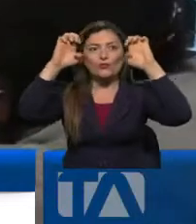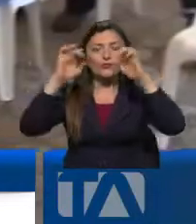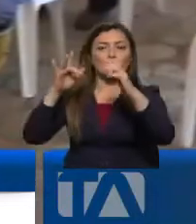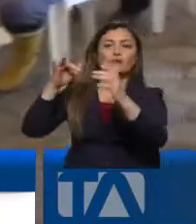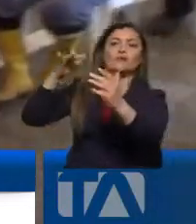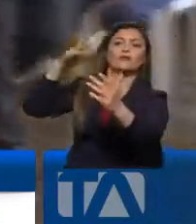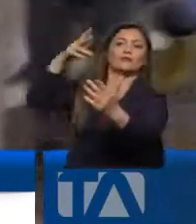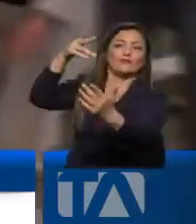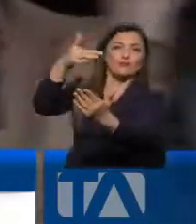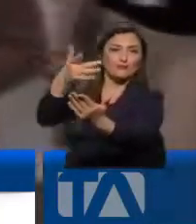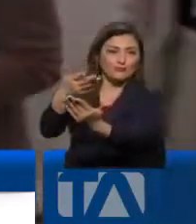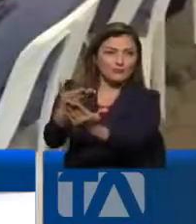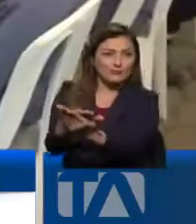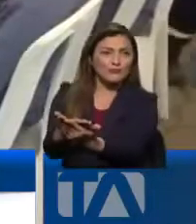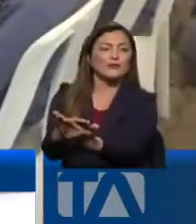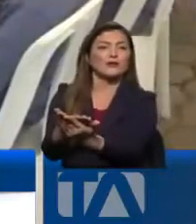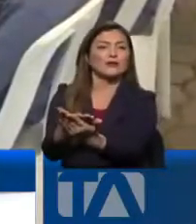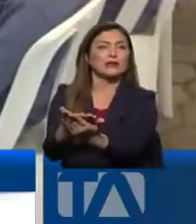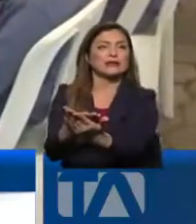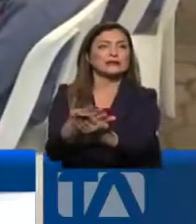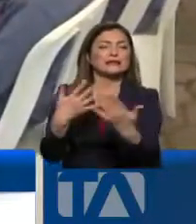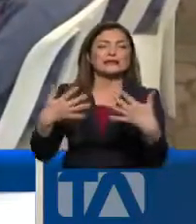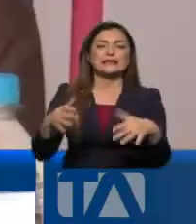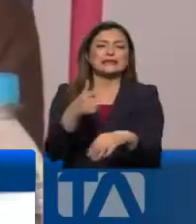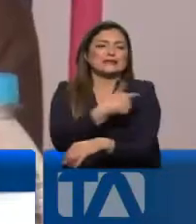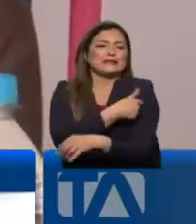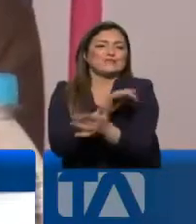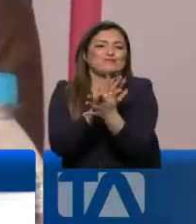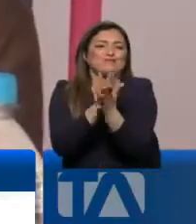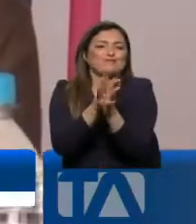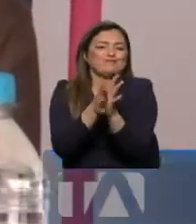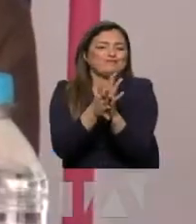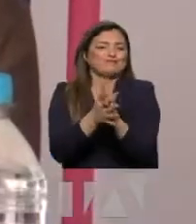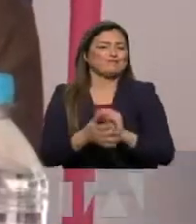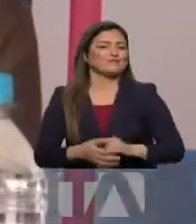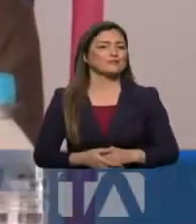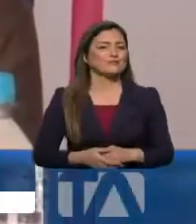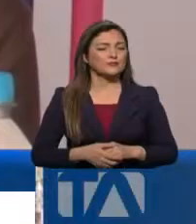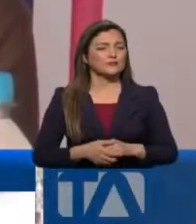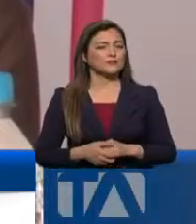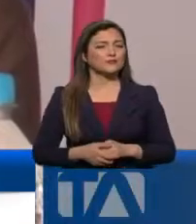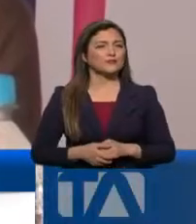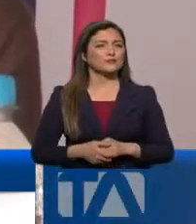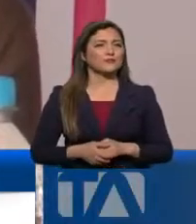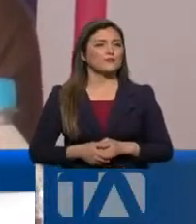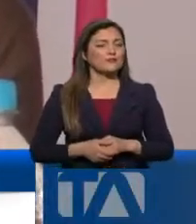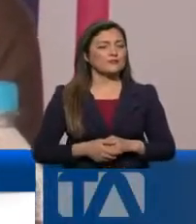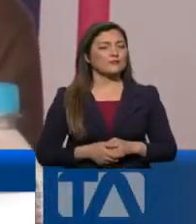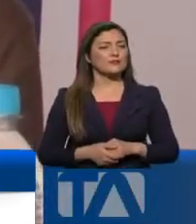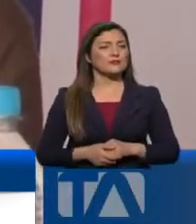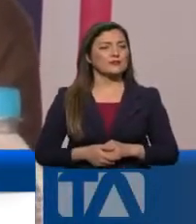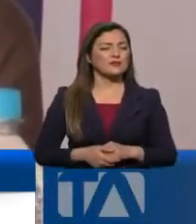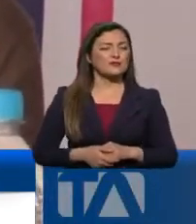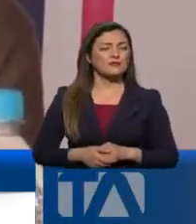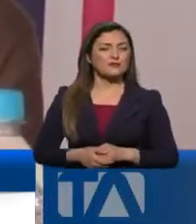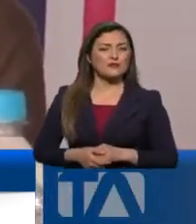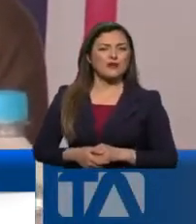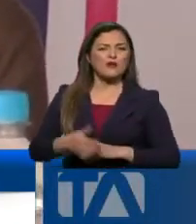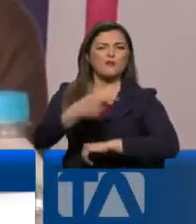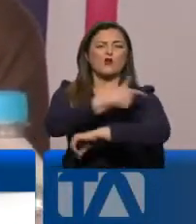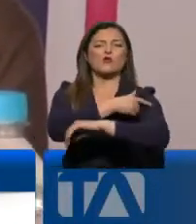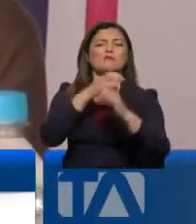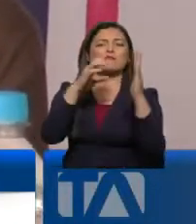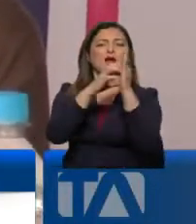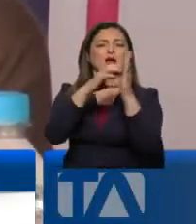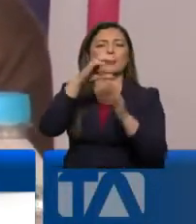llegar a esta población que aún no ha accedido a la vacuna. Más rurales de la provincia con vacuna CanSino.